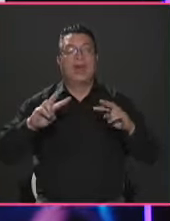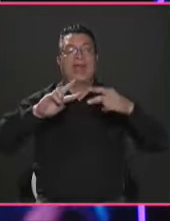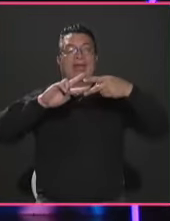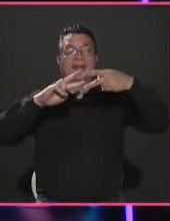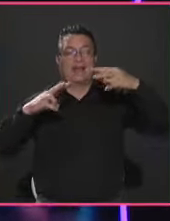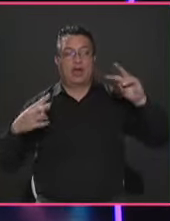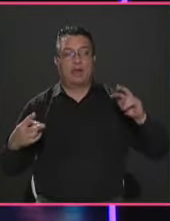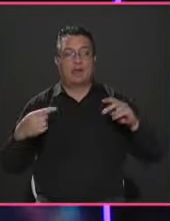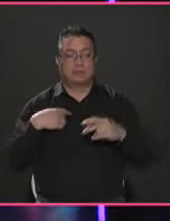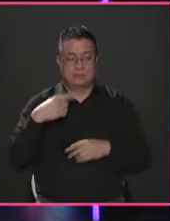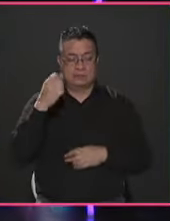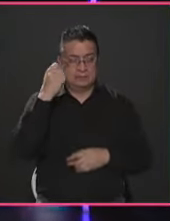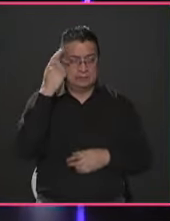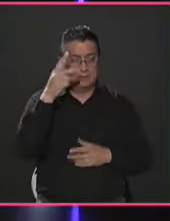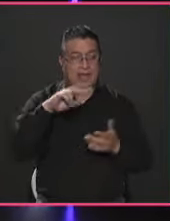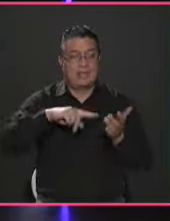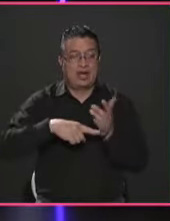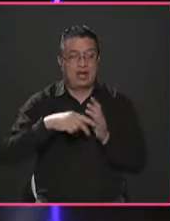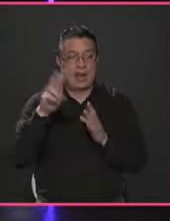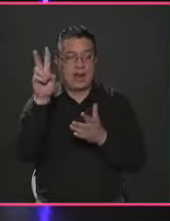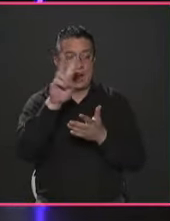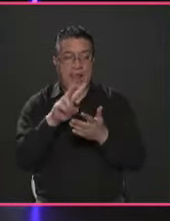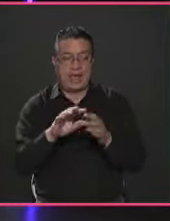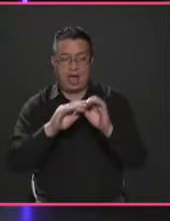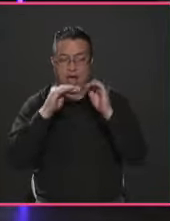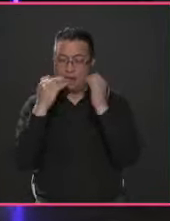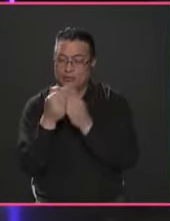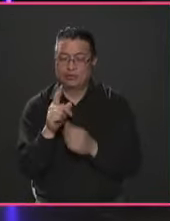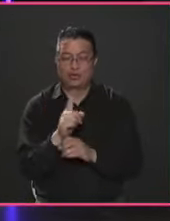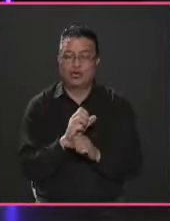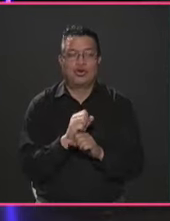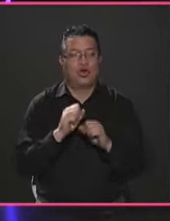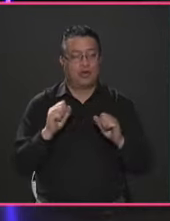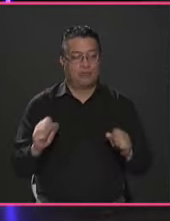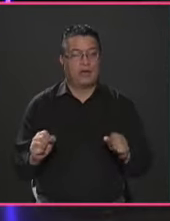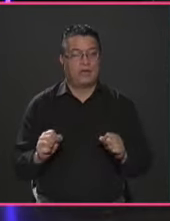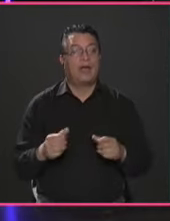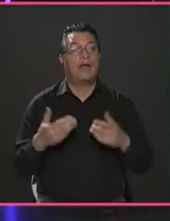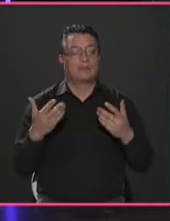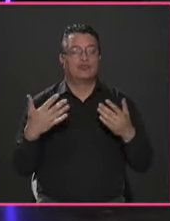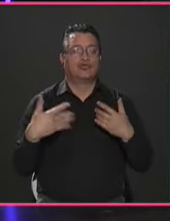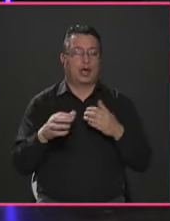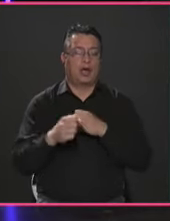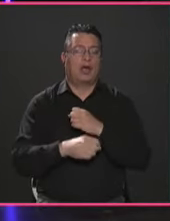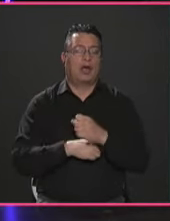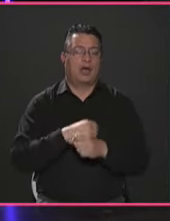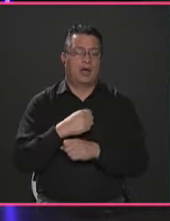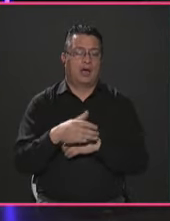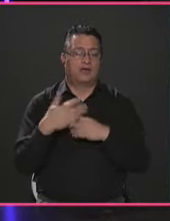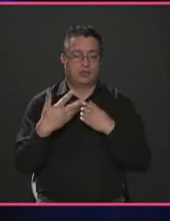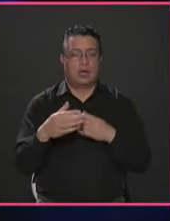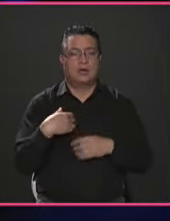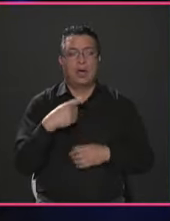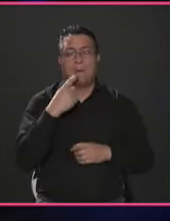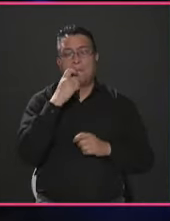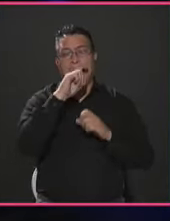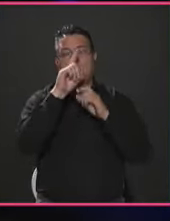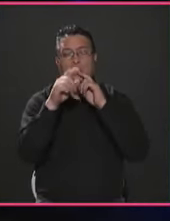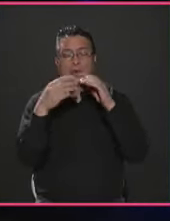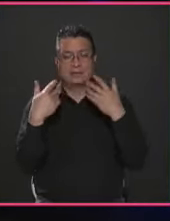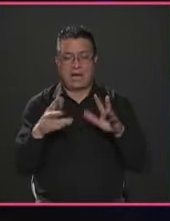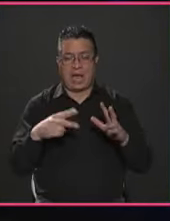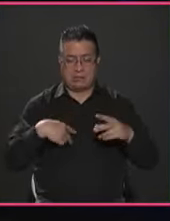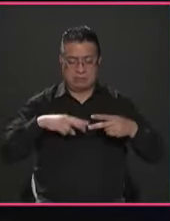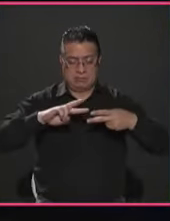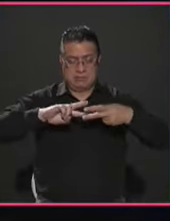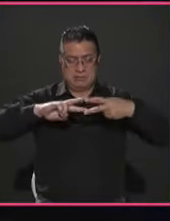entendíamos que no teníamos la tecnología para leerlo completamente y ya que en esto lamos harto tiempo nos preguntamos bueno cambió la